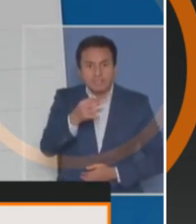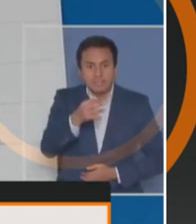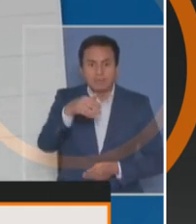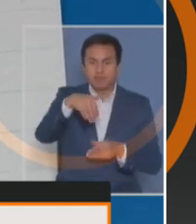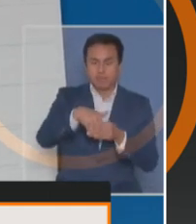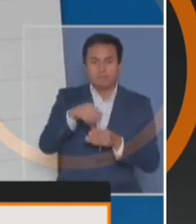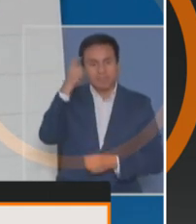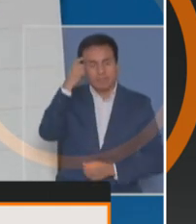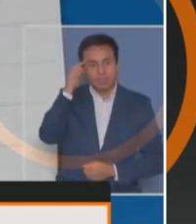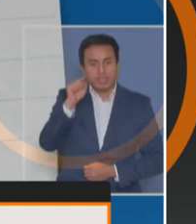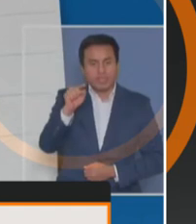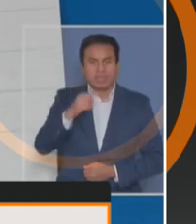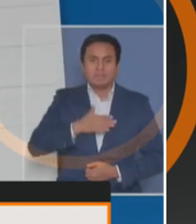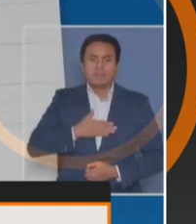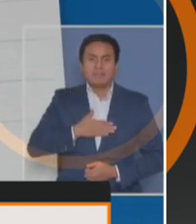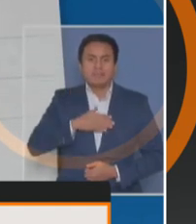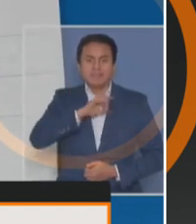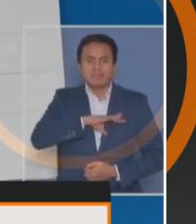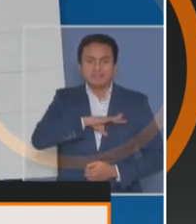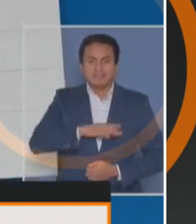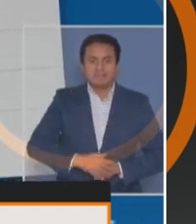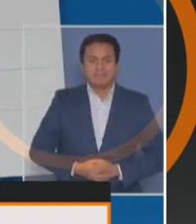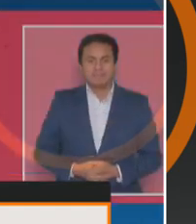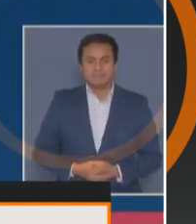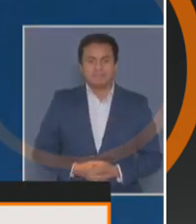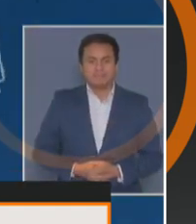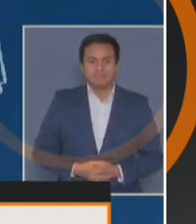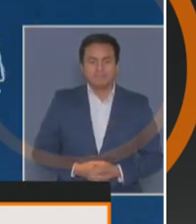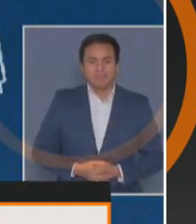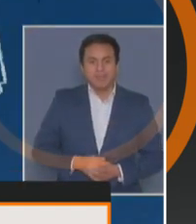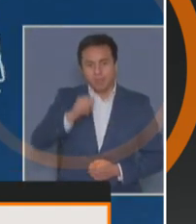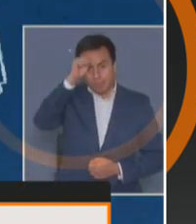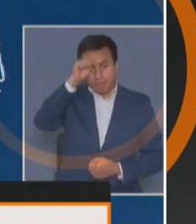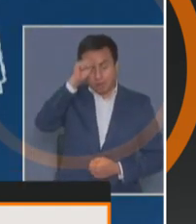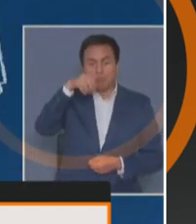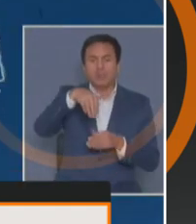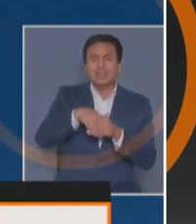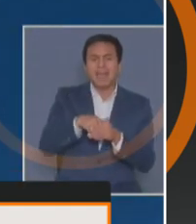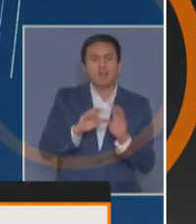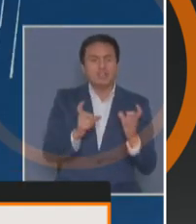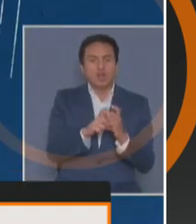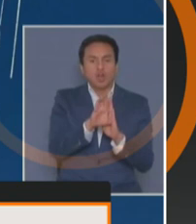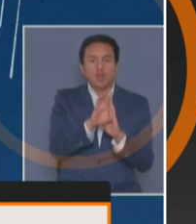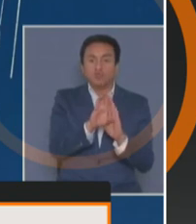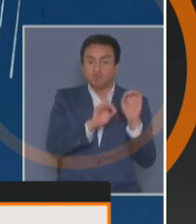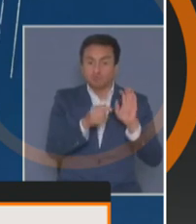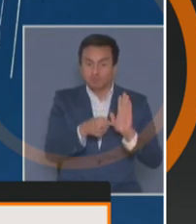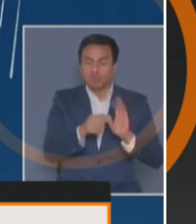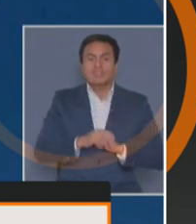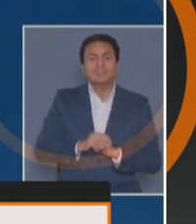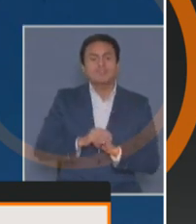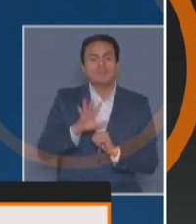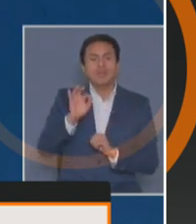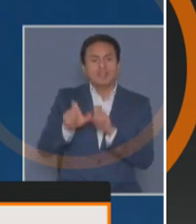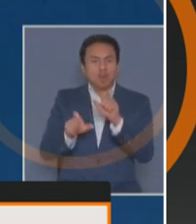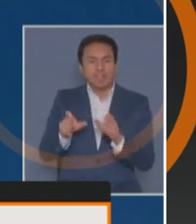sea Constitución siguen inventaron una vueltita dijeron No y encima lo vamos a someter a un plebiscito y ese plebiscito